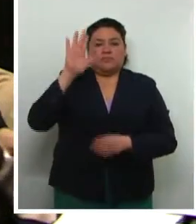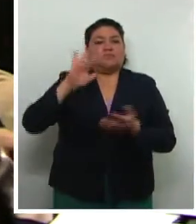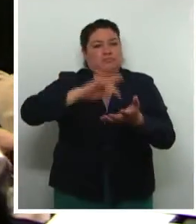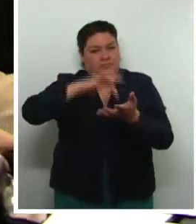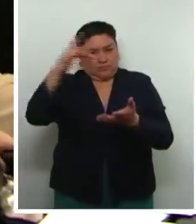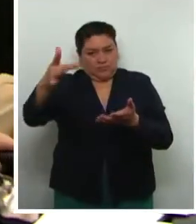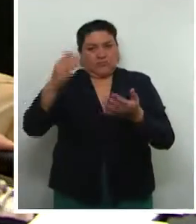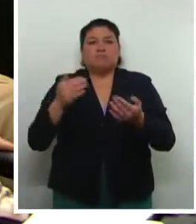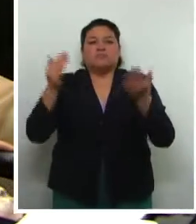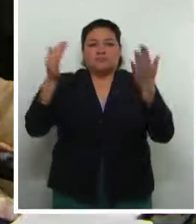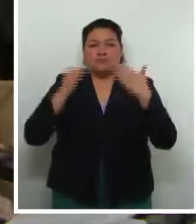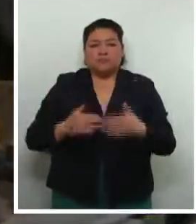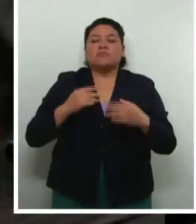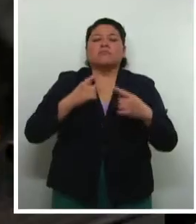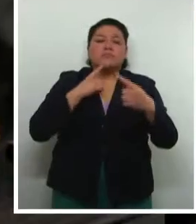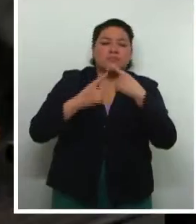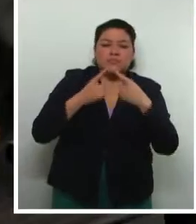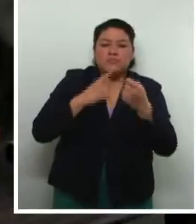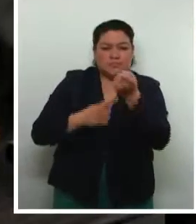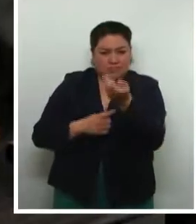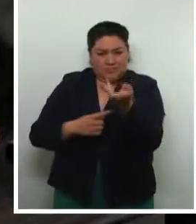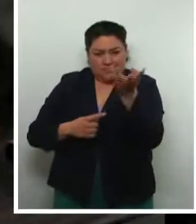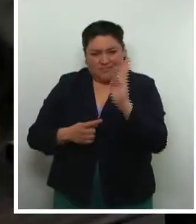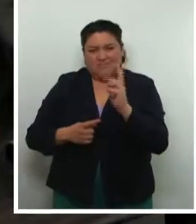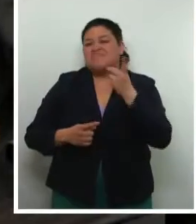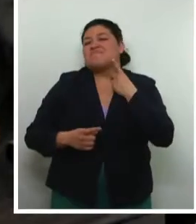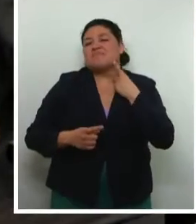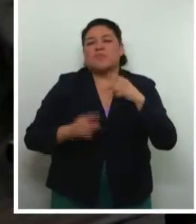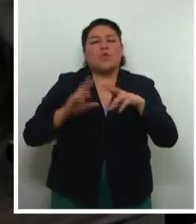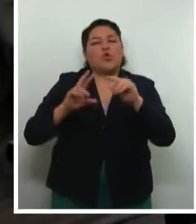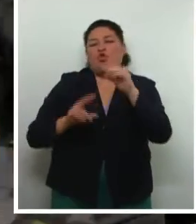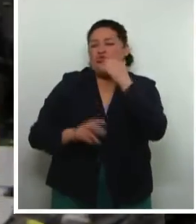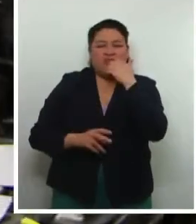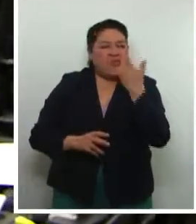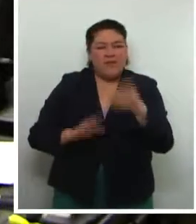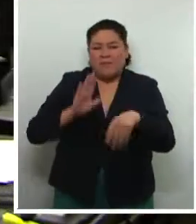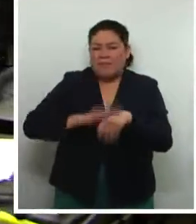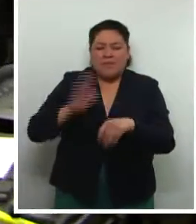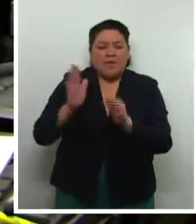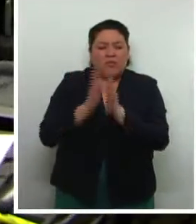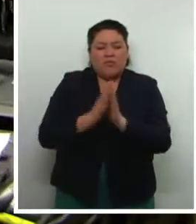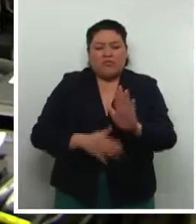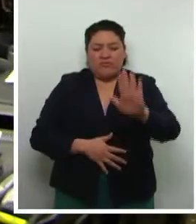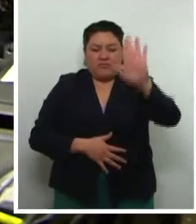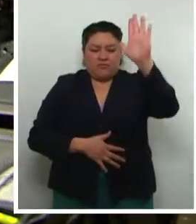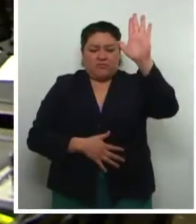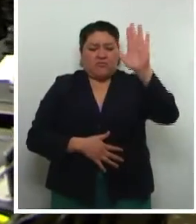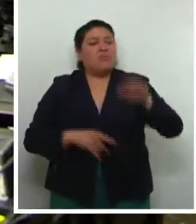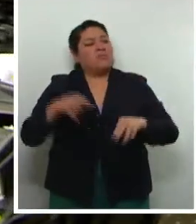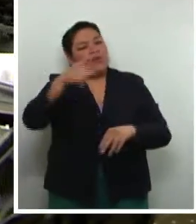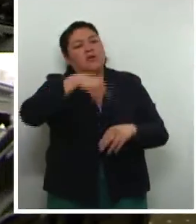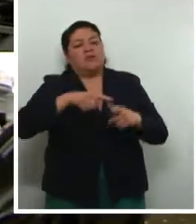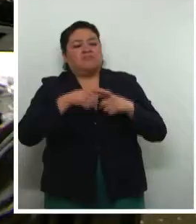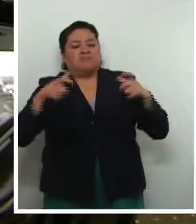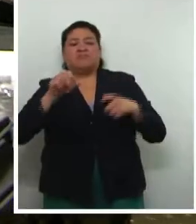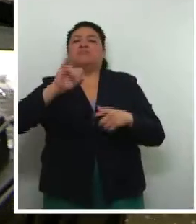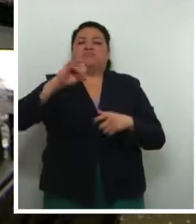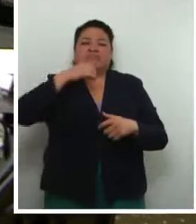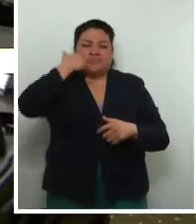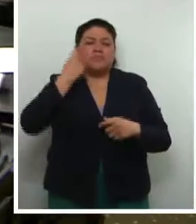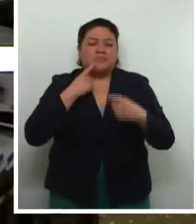Gracias. Las y los constituyentes que estén por la negativa, sírvanse manifestarlo. Mayoría por la afirmativa, señora